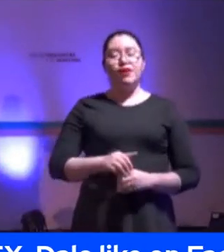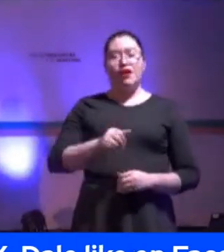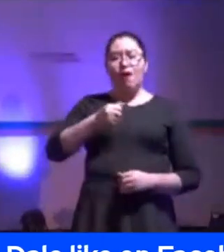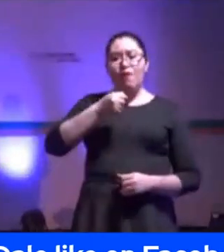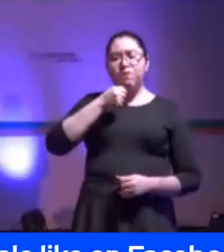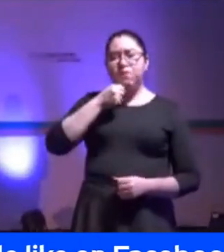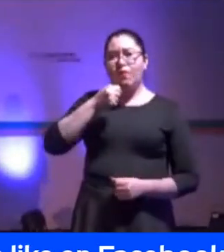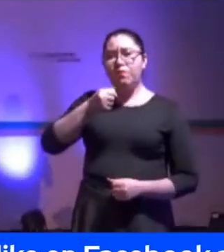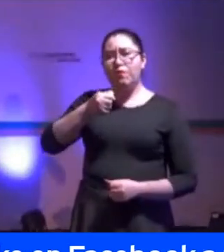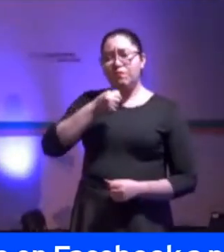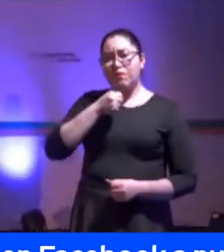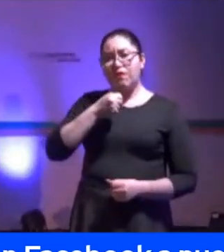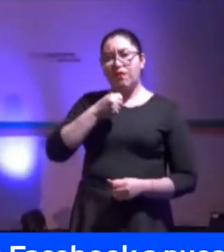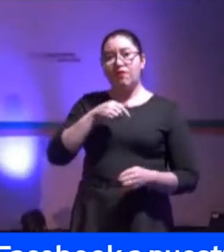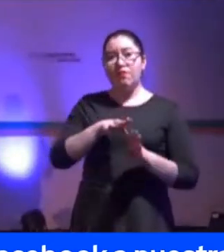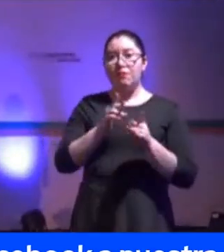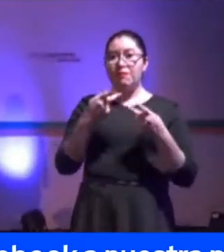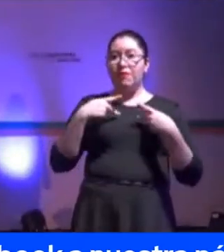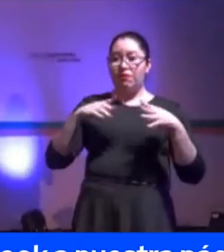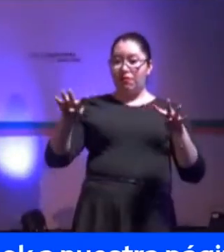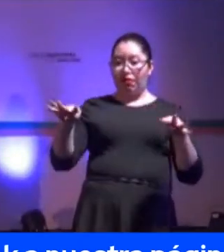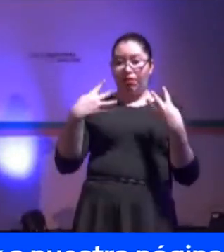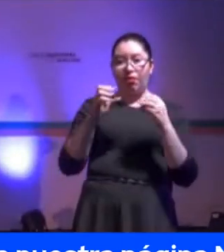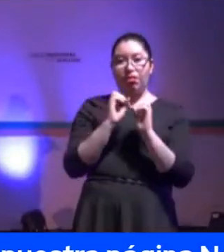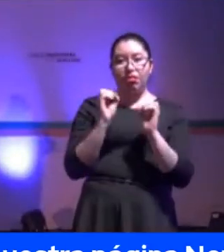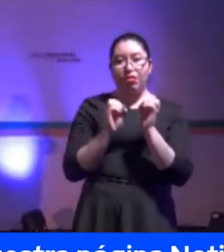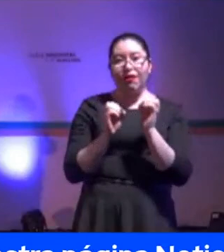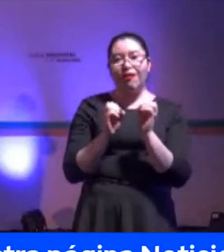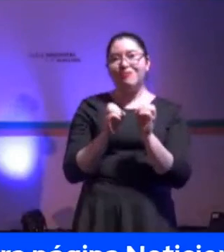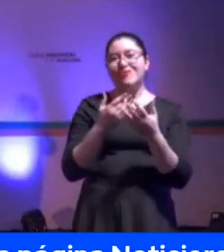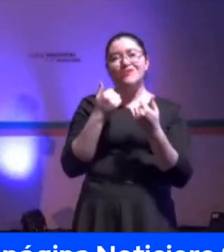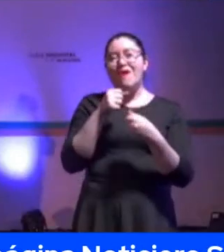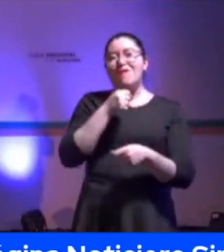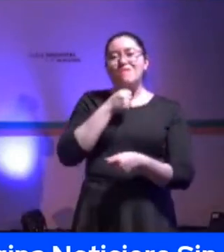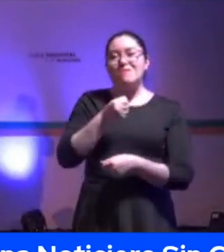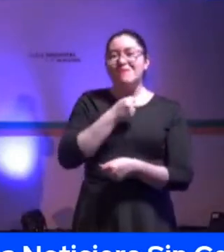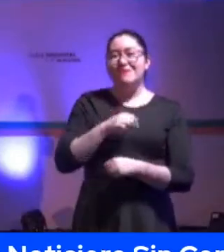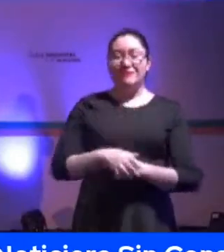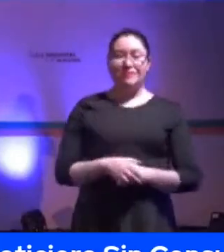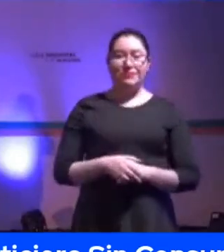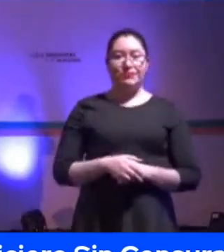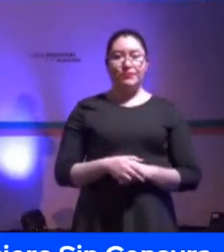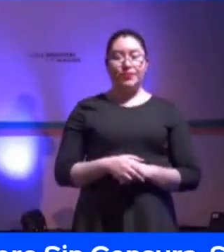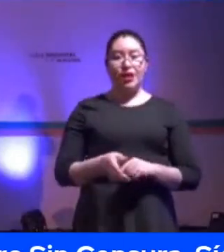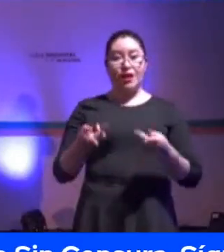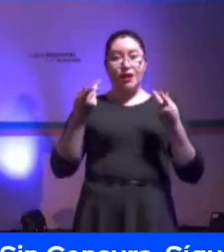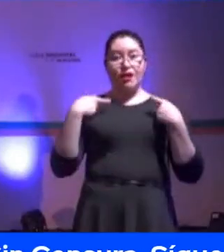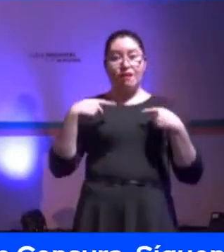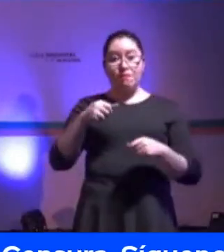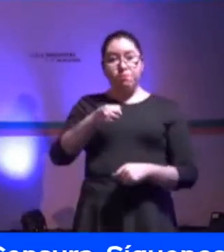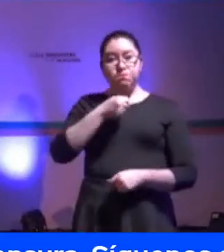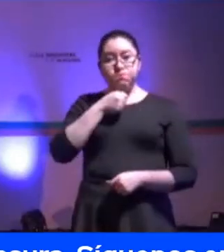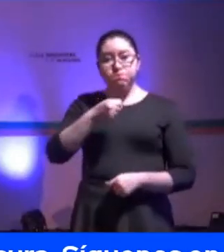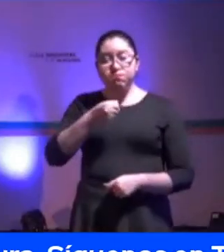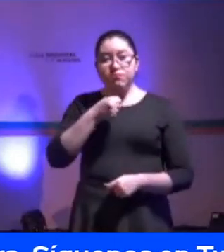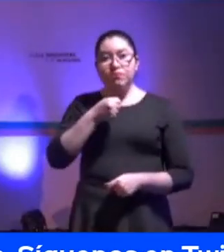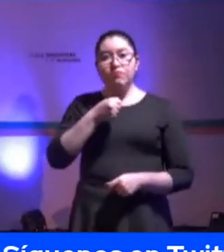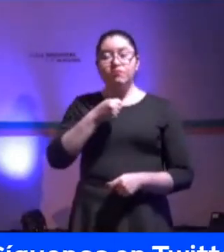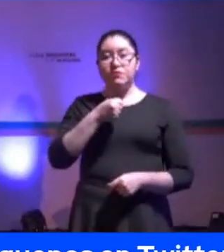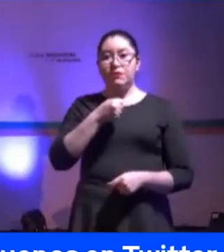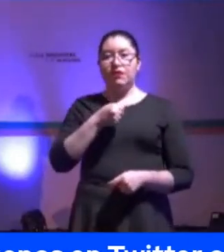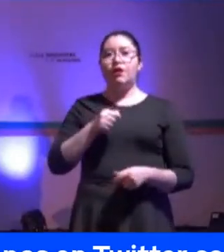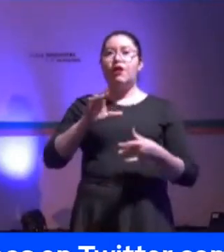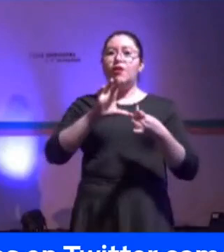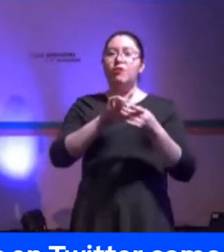nada si no se tienen audiencias. No hay periodista que pueda informar si